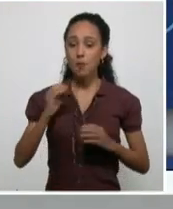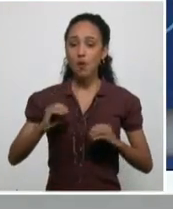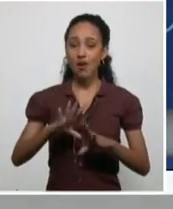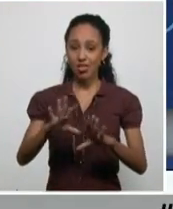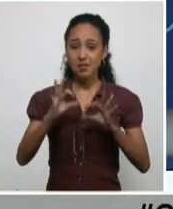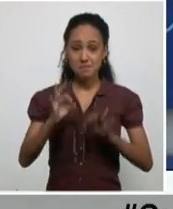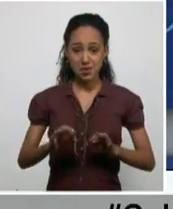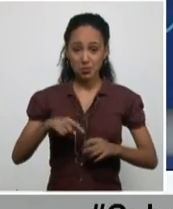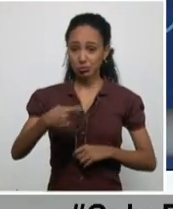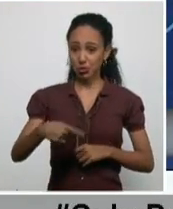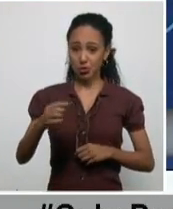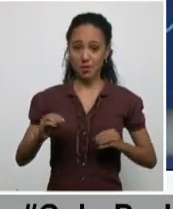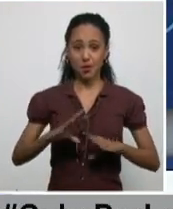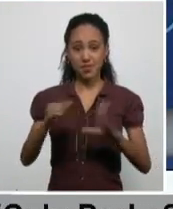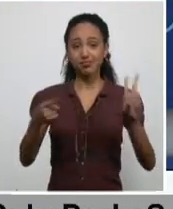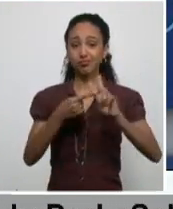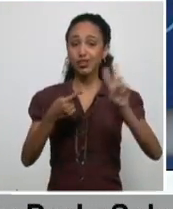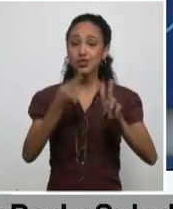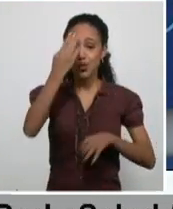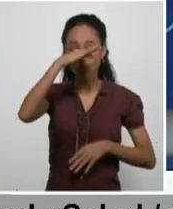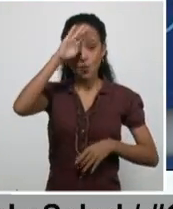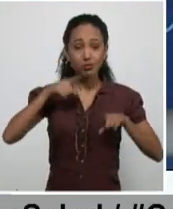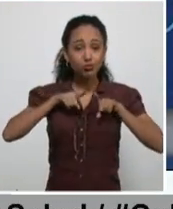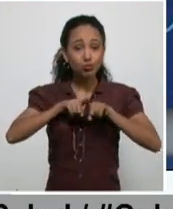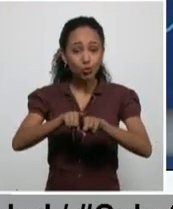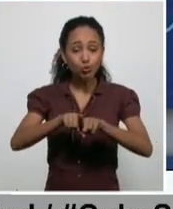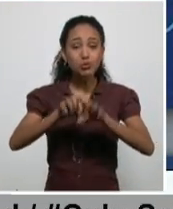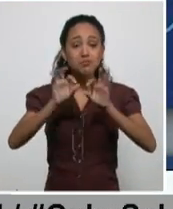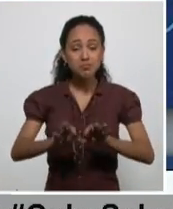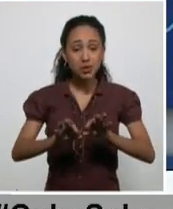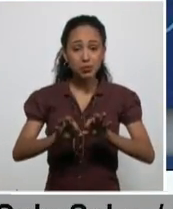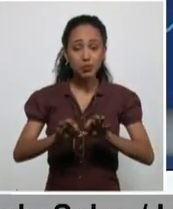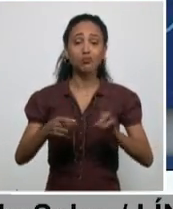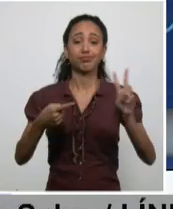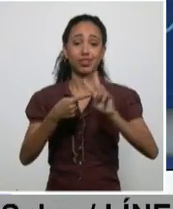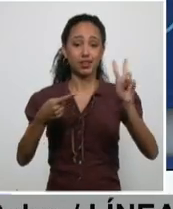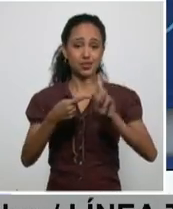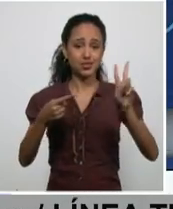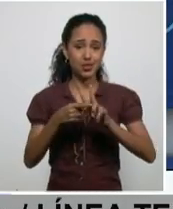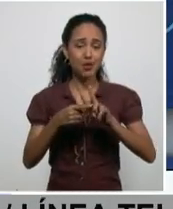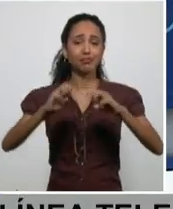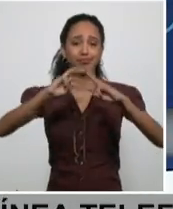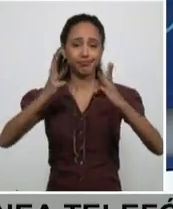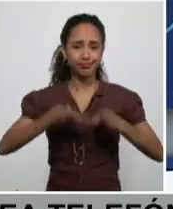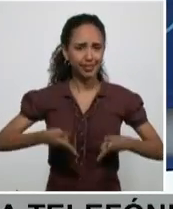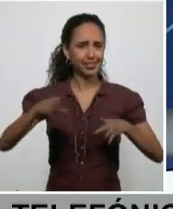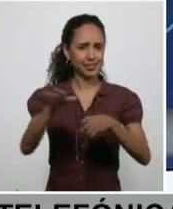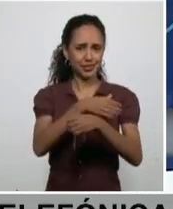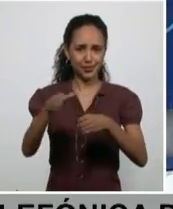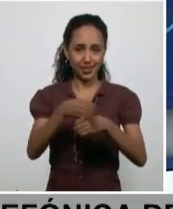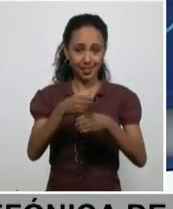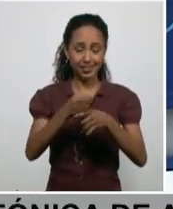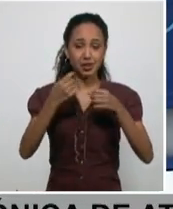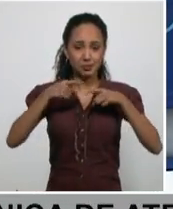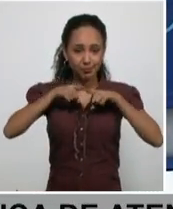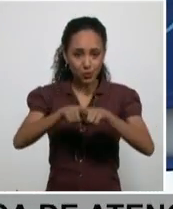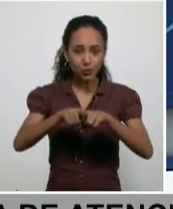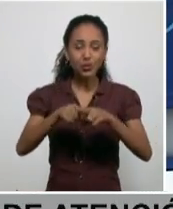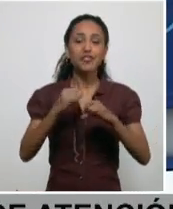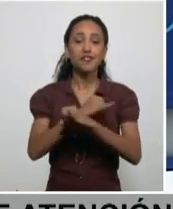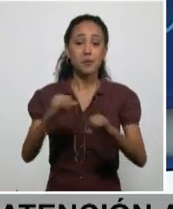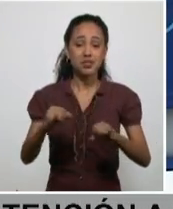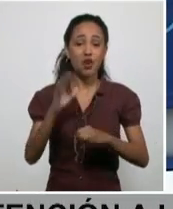Como cada mañana, la televisión cubana, de conjunto con el sistema de medios públicos, las redes sociales, se encadenan para llevar a usted la conferencia